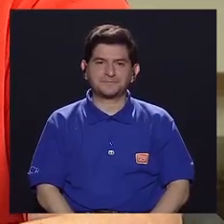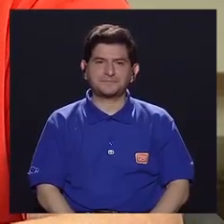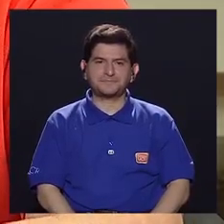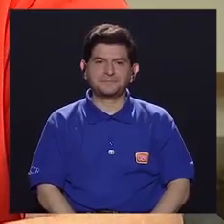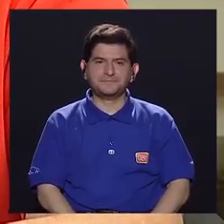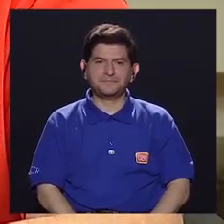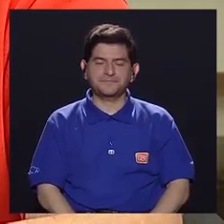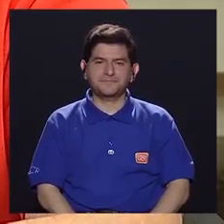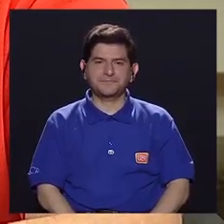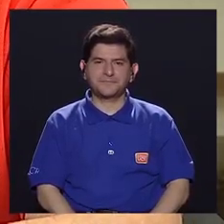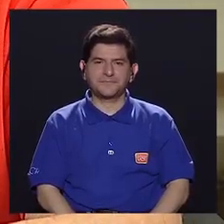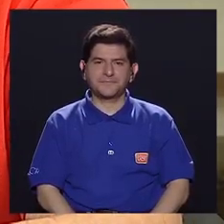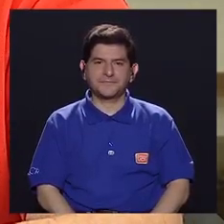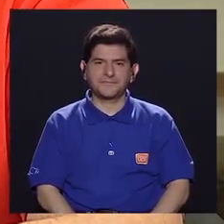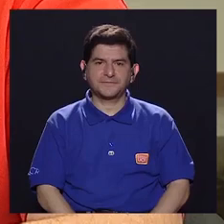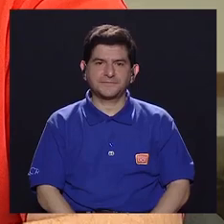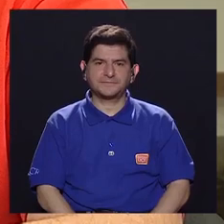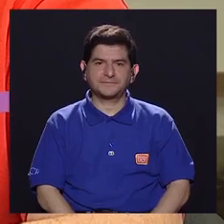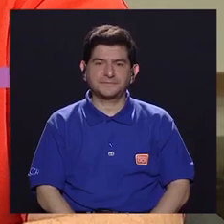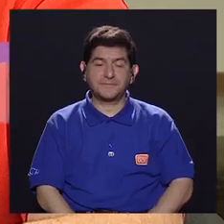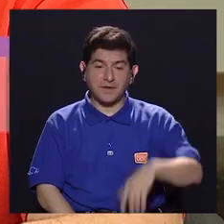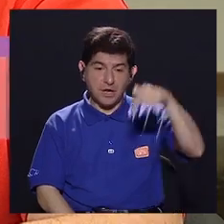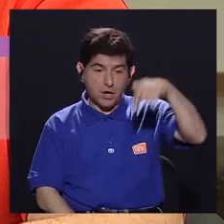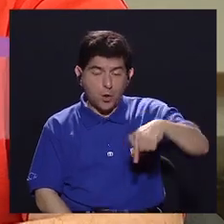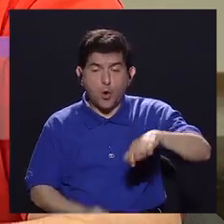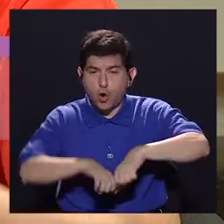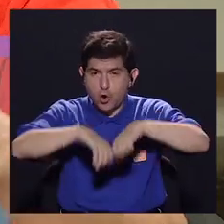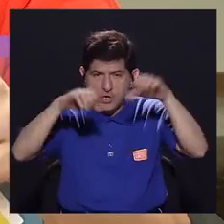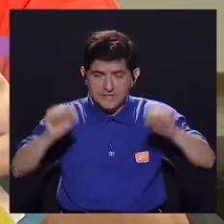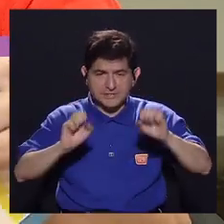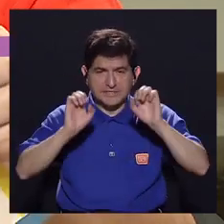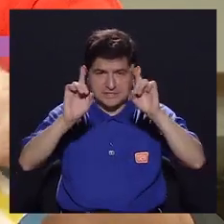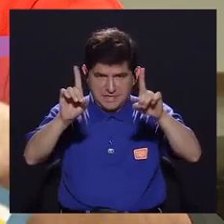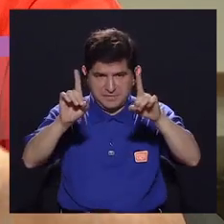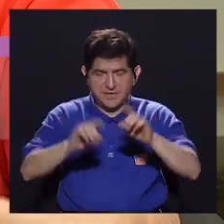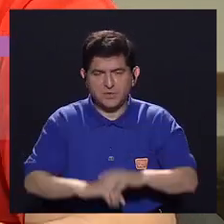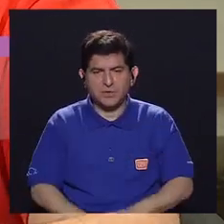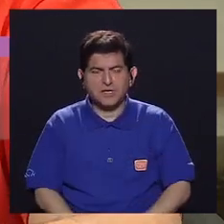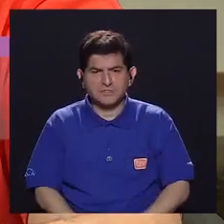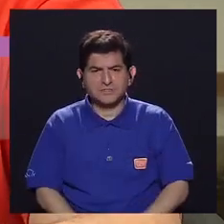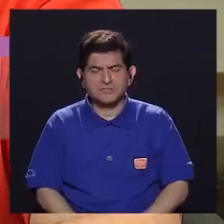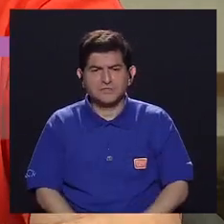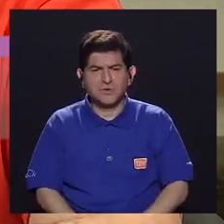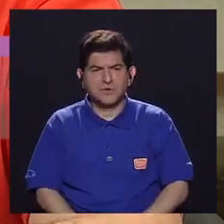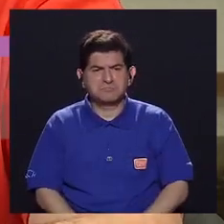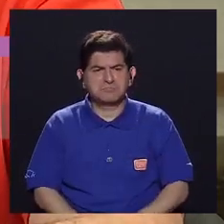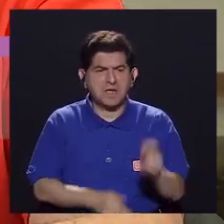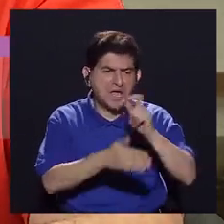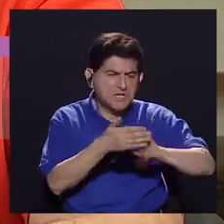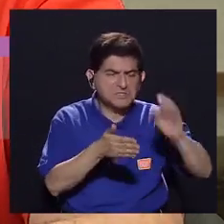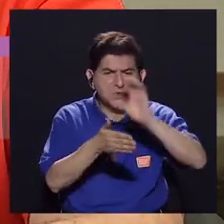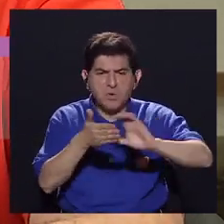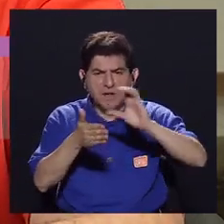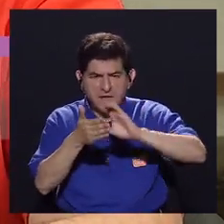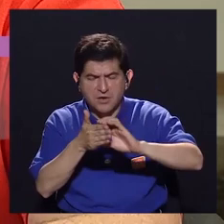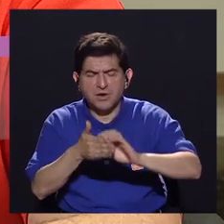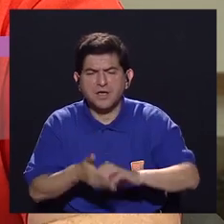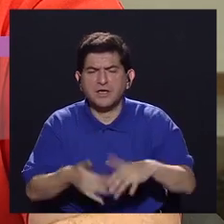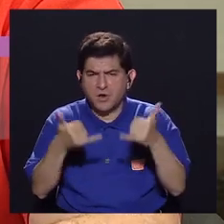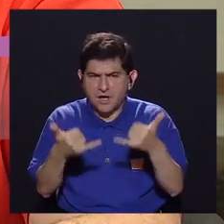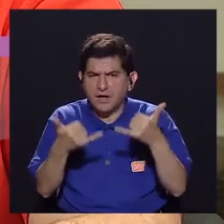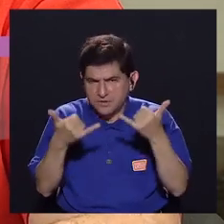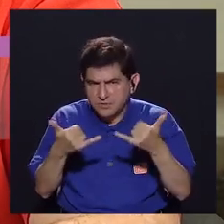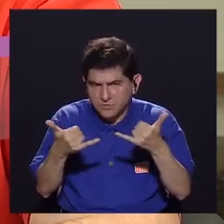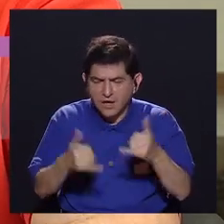existen, digamos, a nivel de lo que tenemos hoy en nuestro sistema educativo, a nivel de